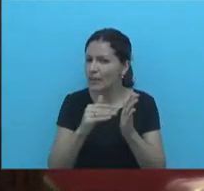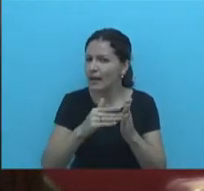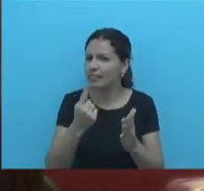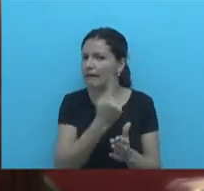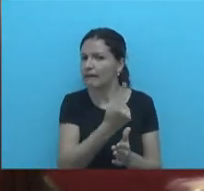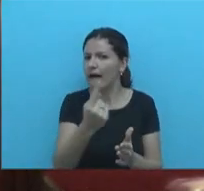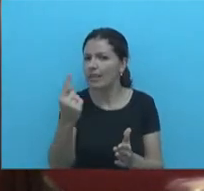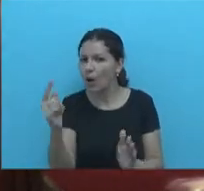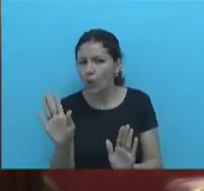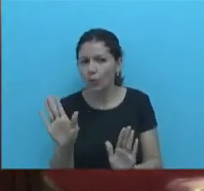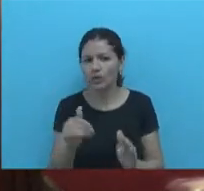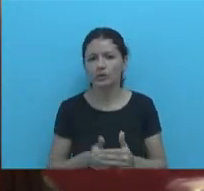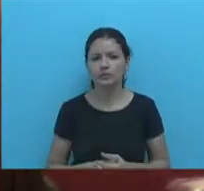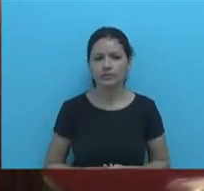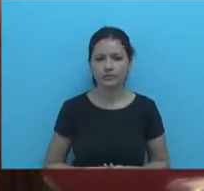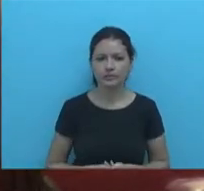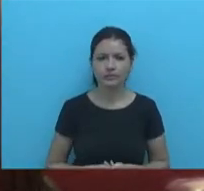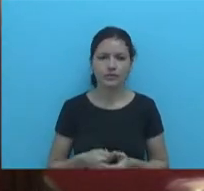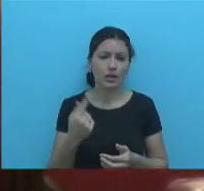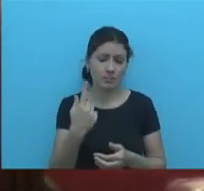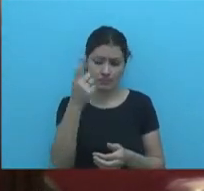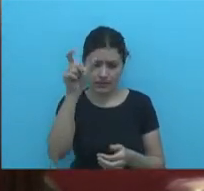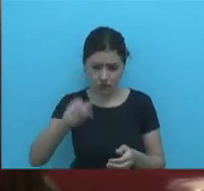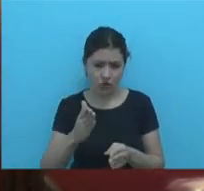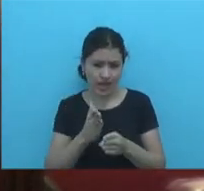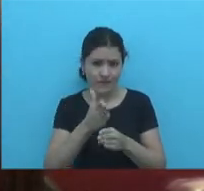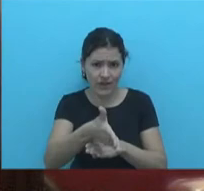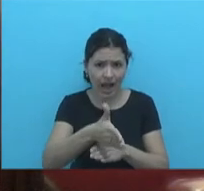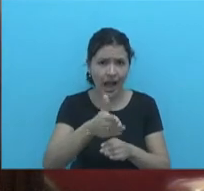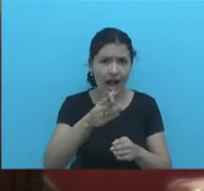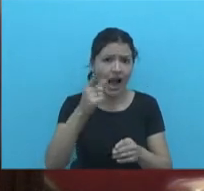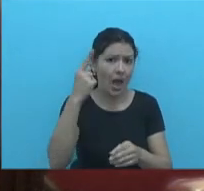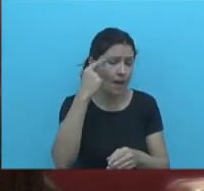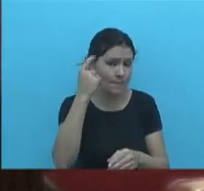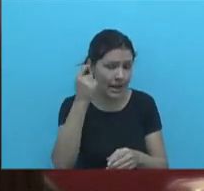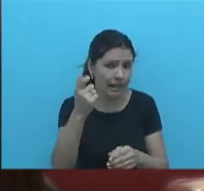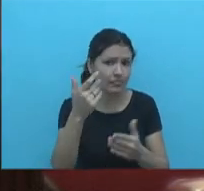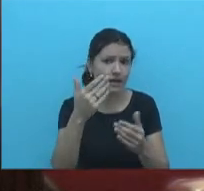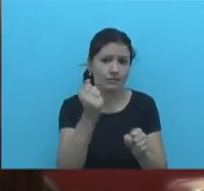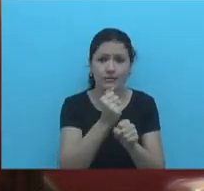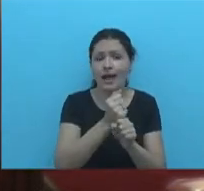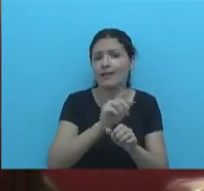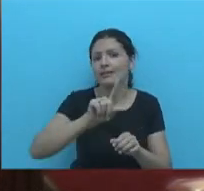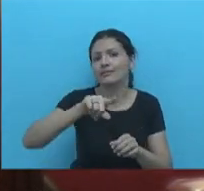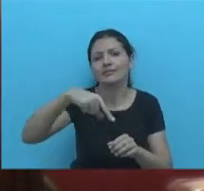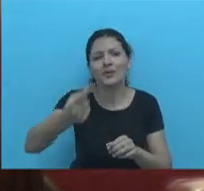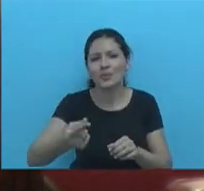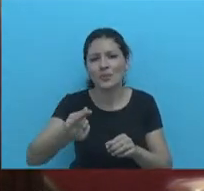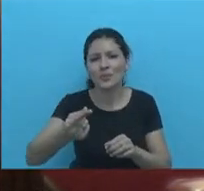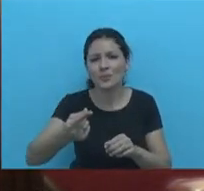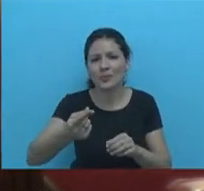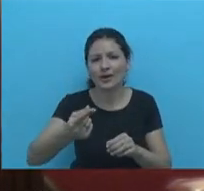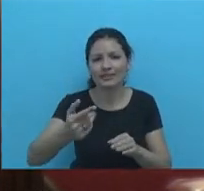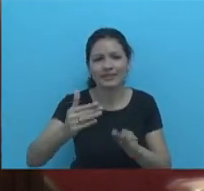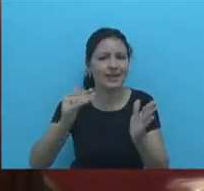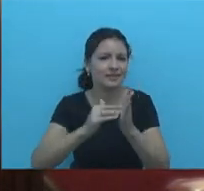que tenga cada uno para el oficio. Uno va y se aprovecha el espacio para capacitarse. Y después, te da las herramientas